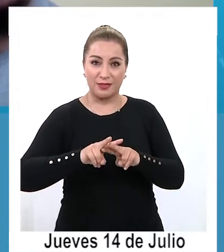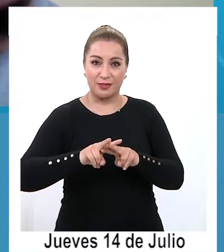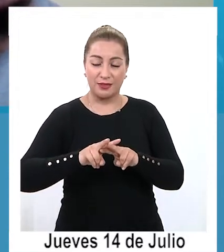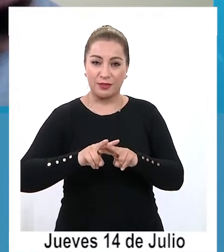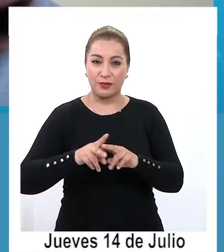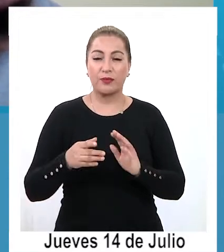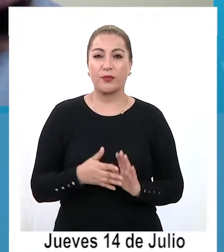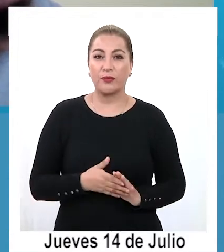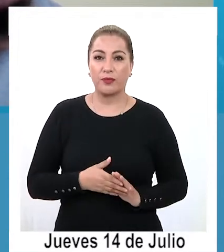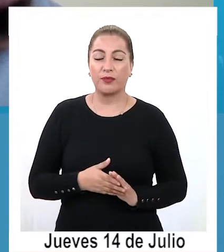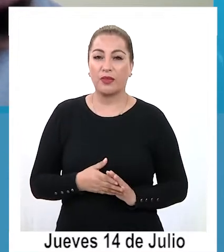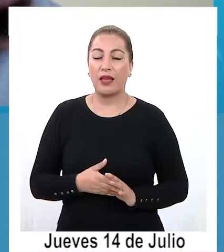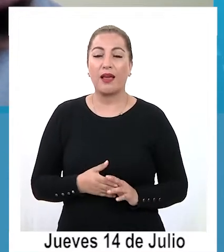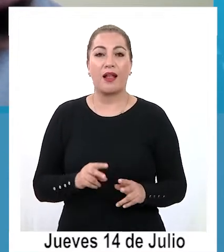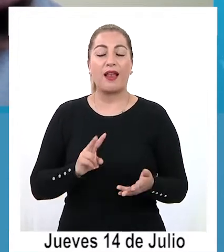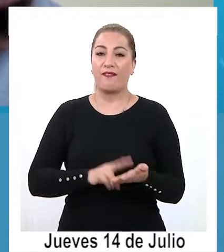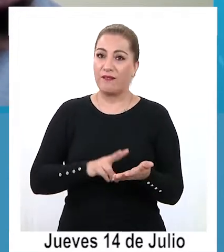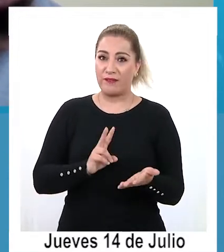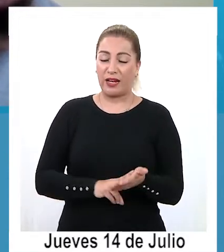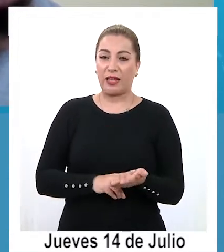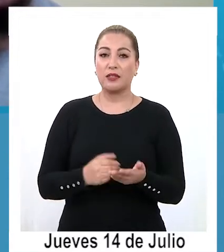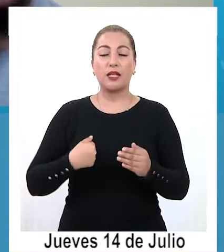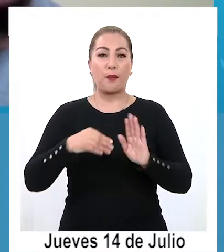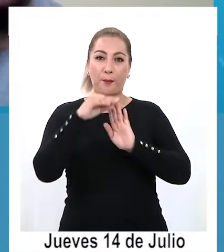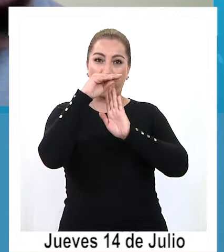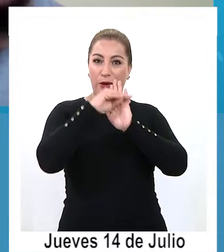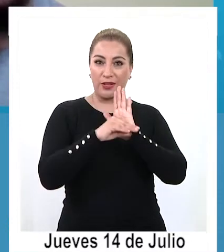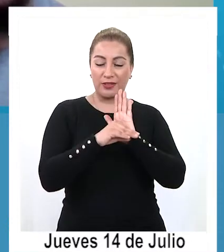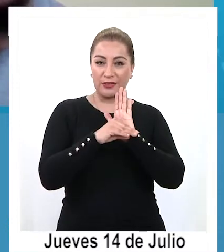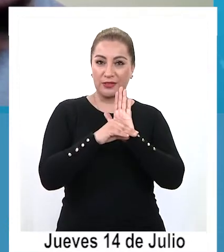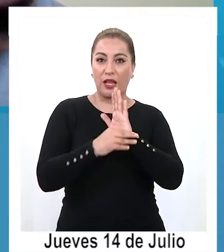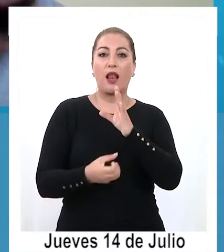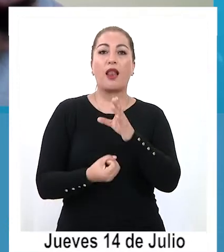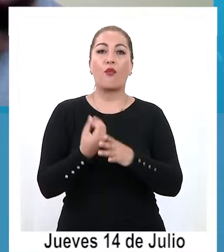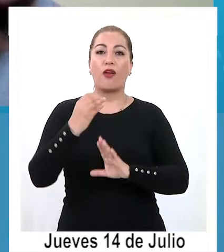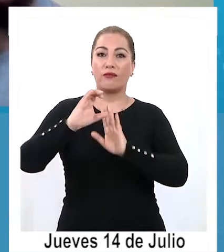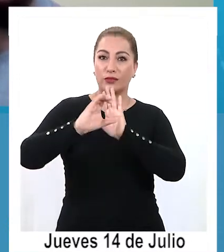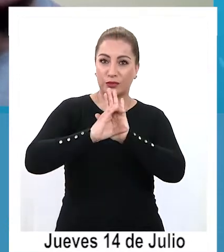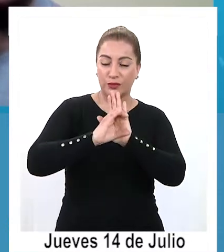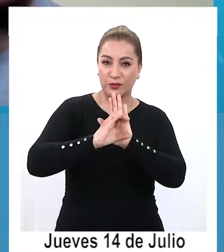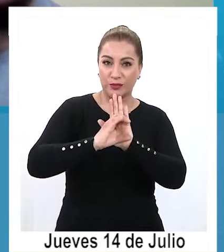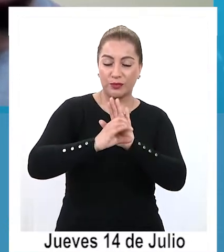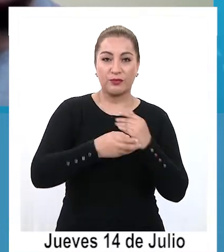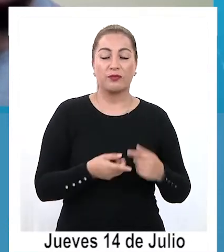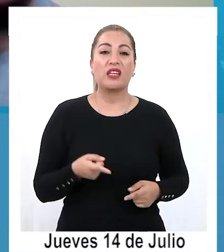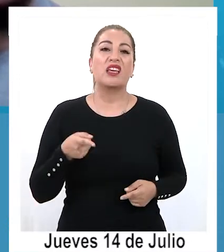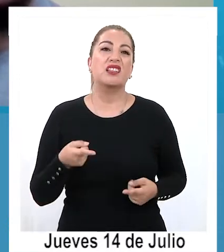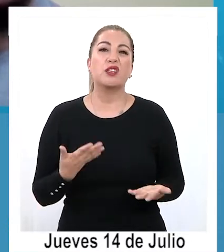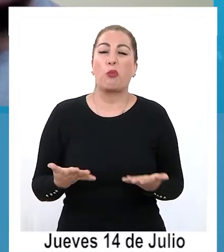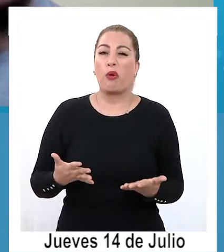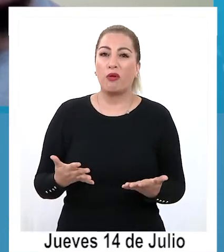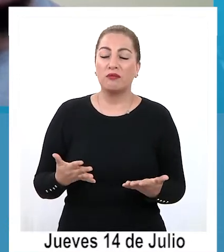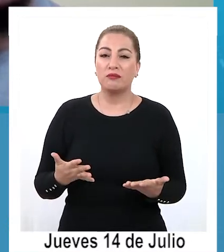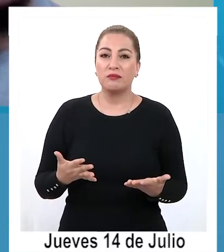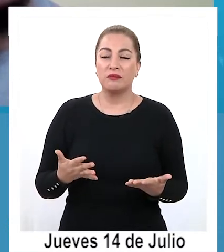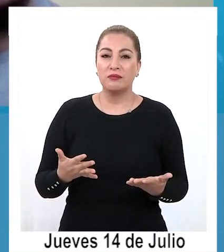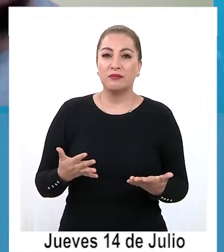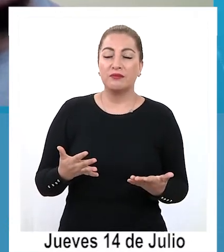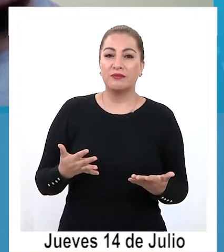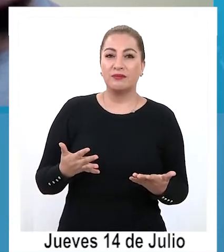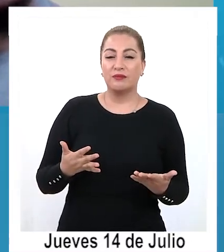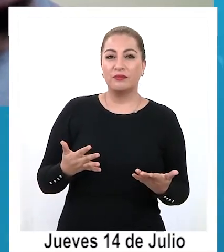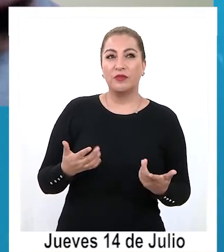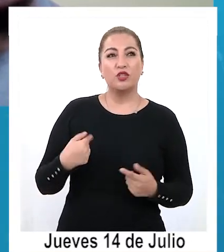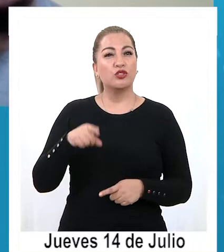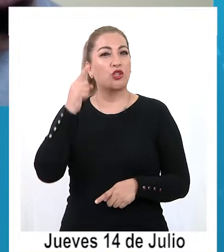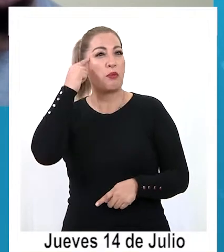de la realidad programática de esta nueva constitución. Ese es como el lado como que